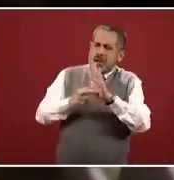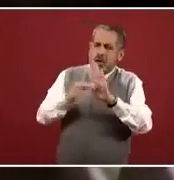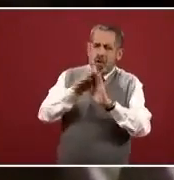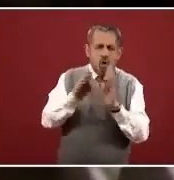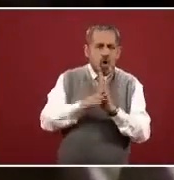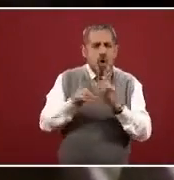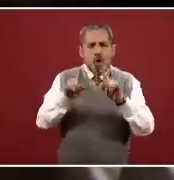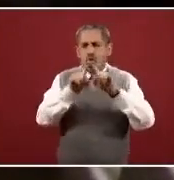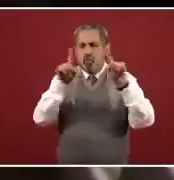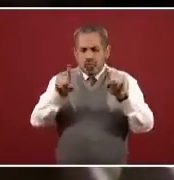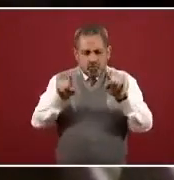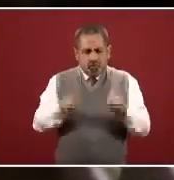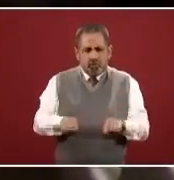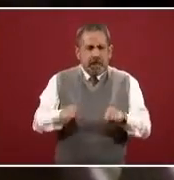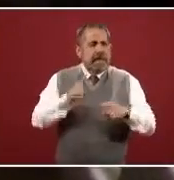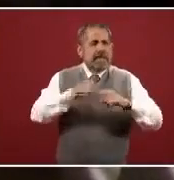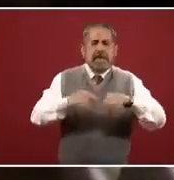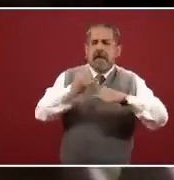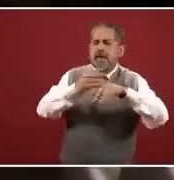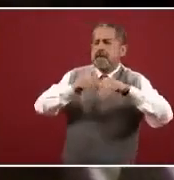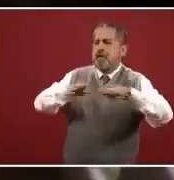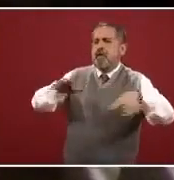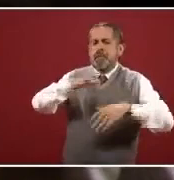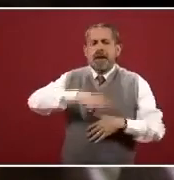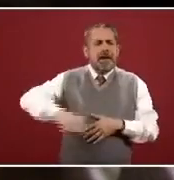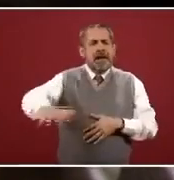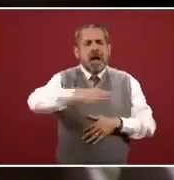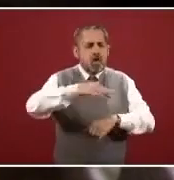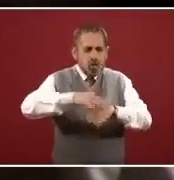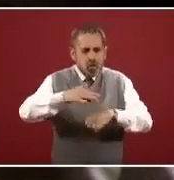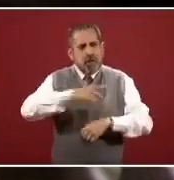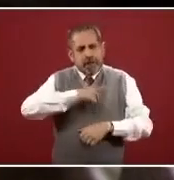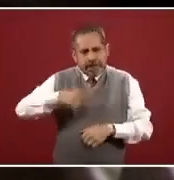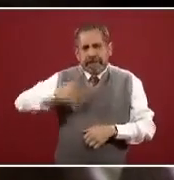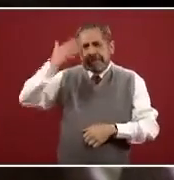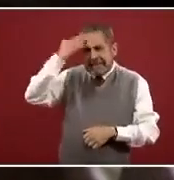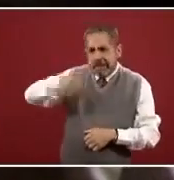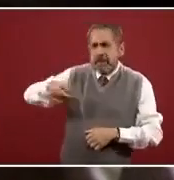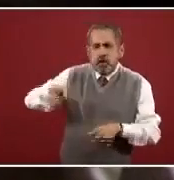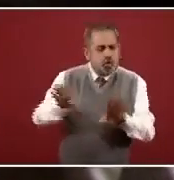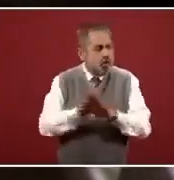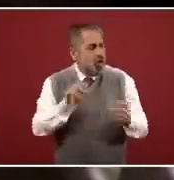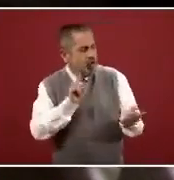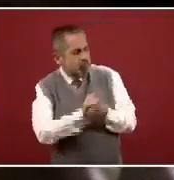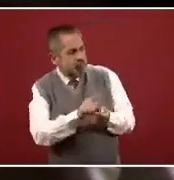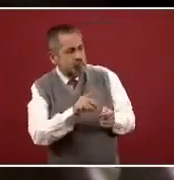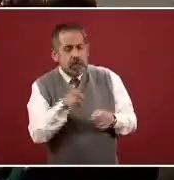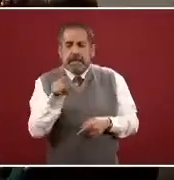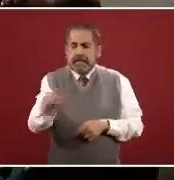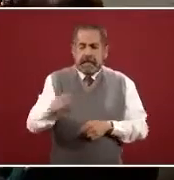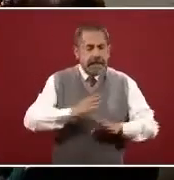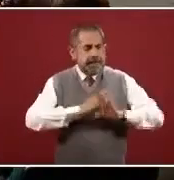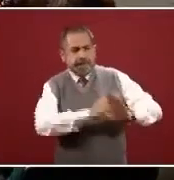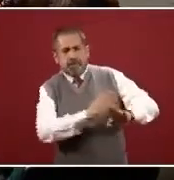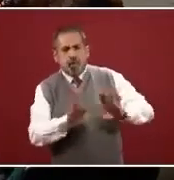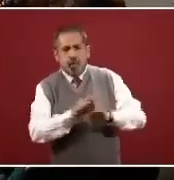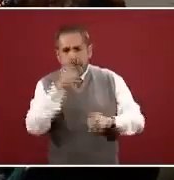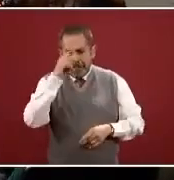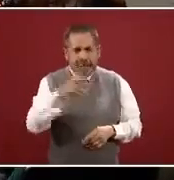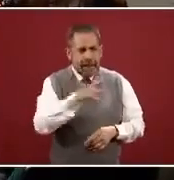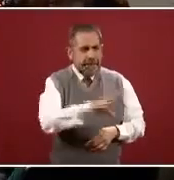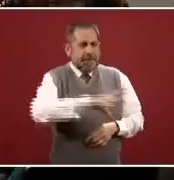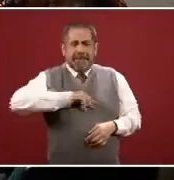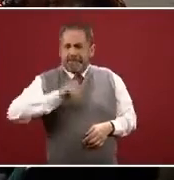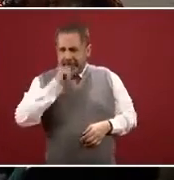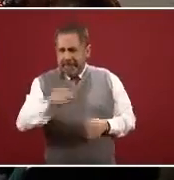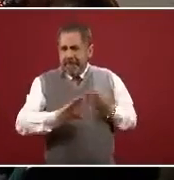documento, quién está informando al personal médico, cómo debe tratar estos casos y cómo se tiene que proteger para no contagiarse